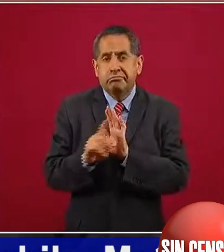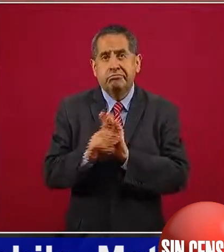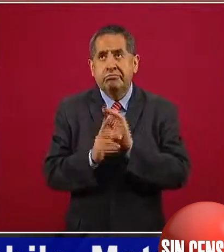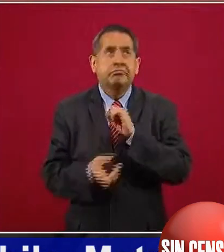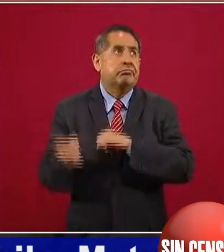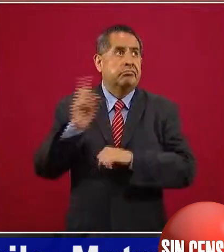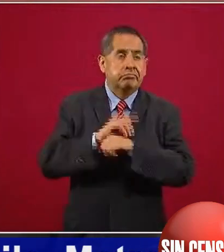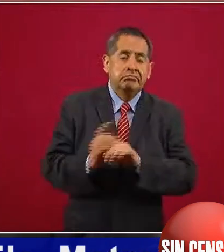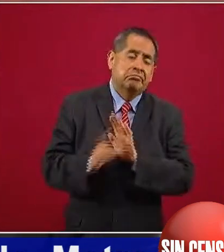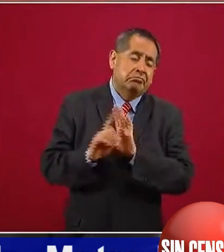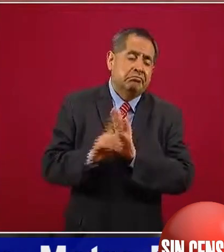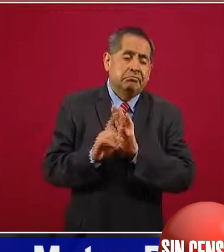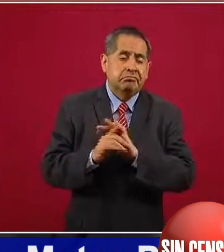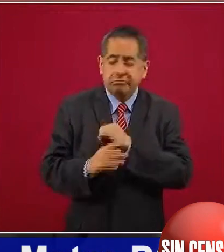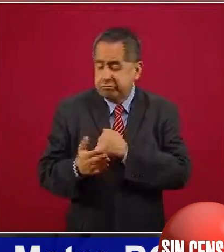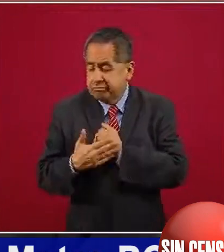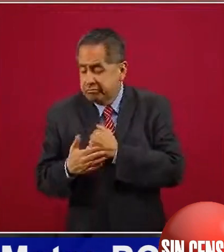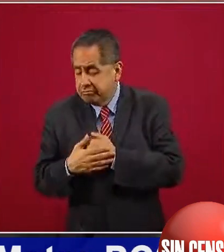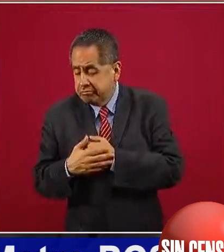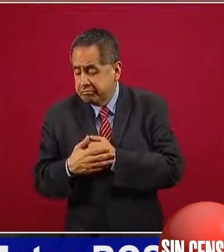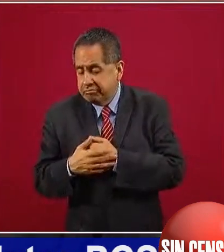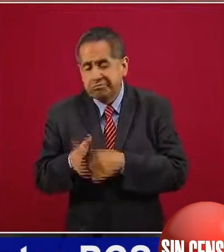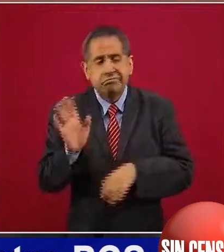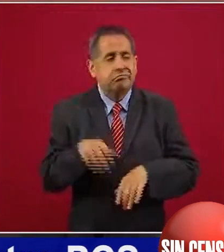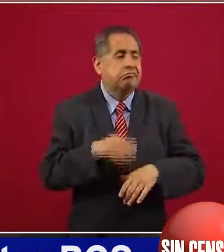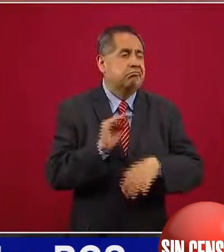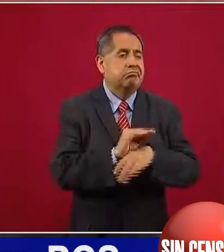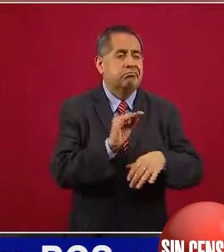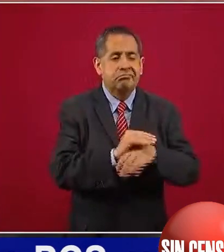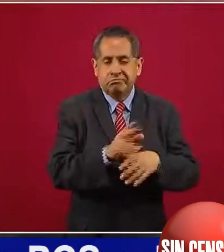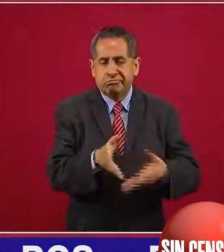día y nadie lo atendía.